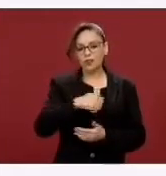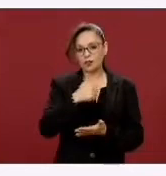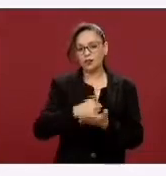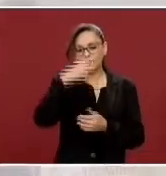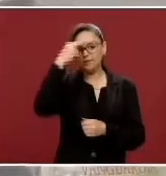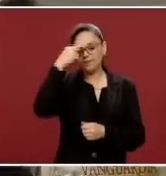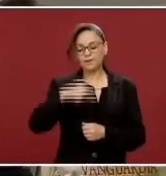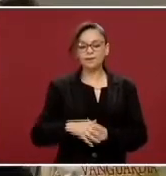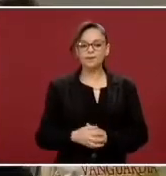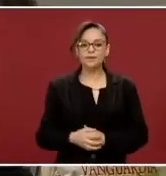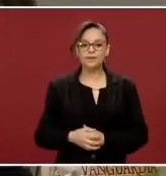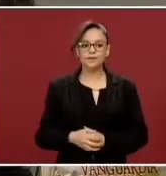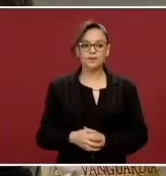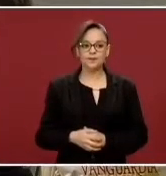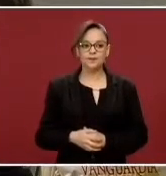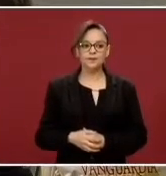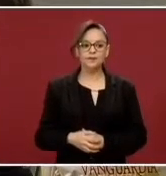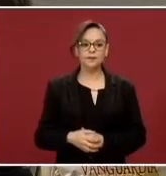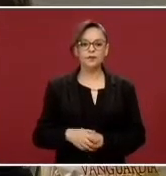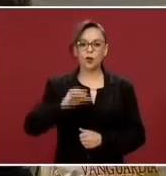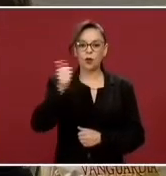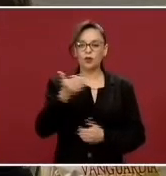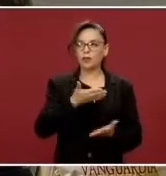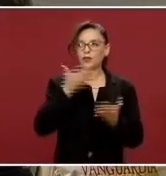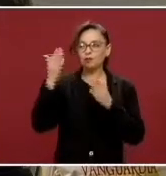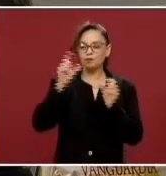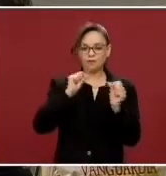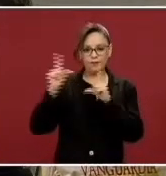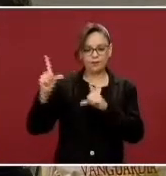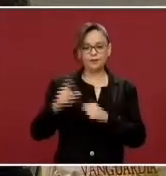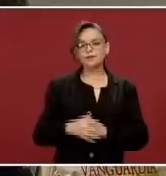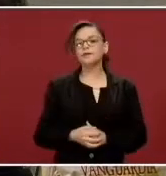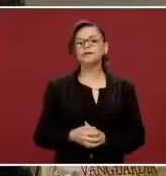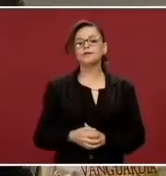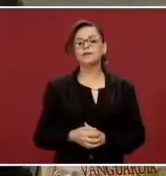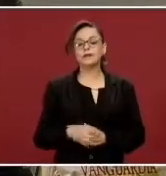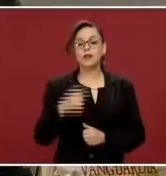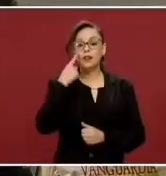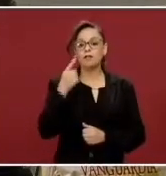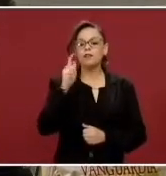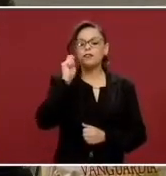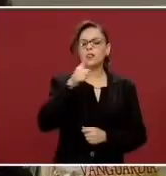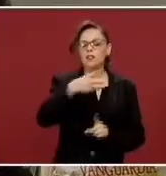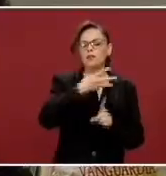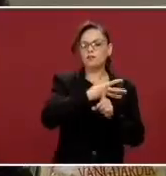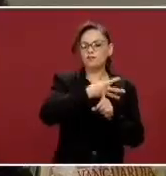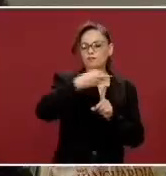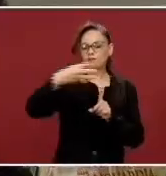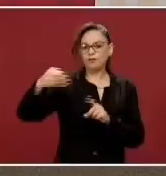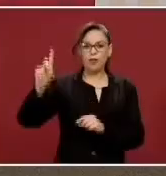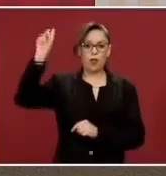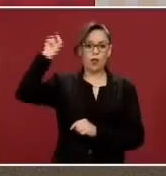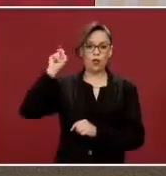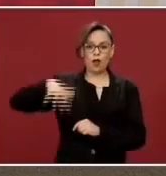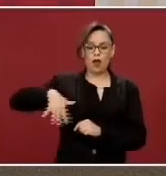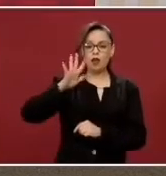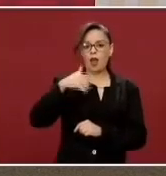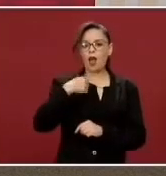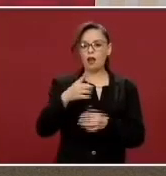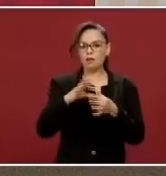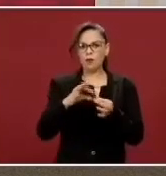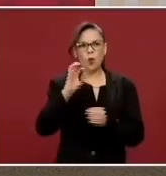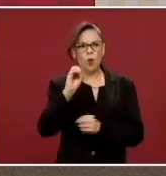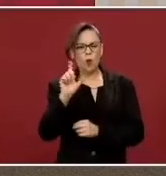La siguiente, por favor. En el seguimiento de la epidemia, ya habíamos comentado desde el domingo o el